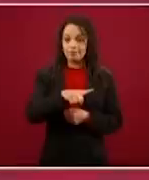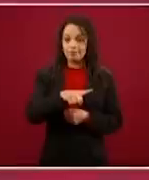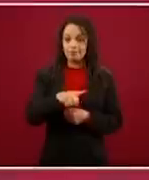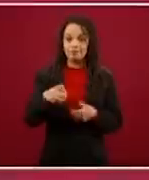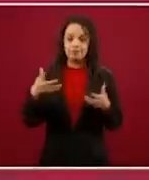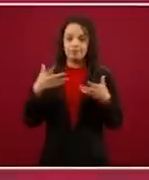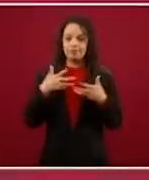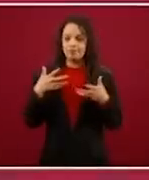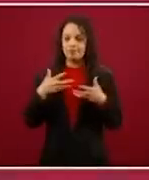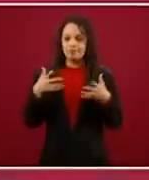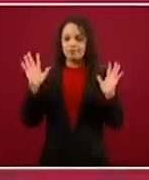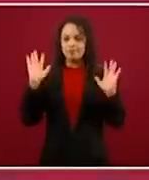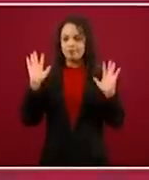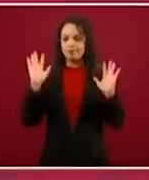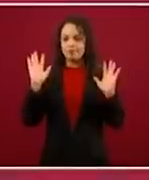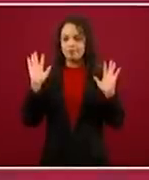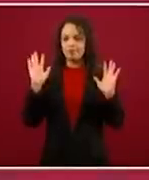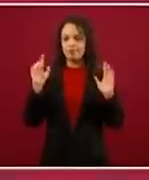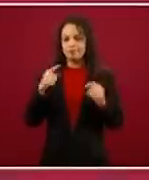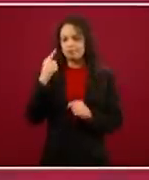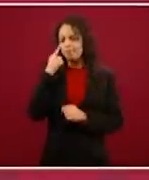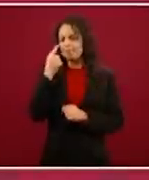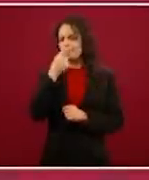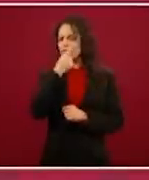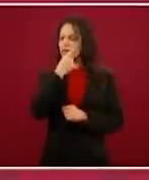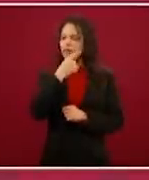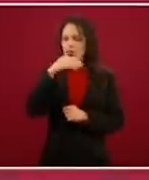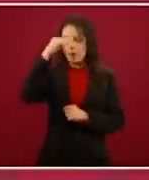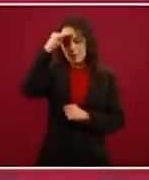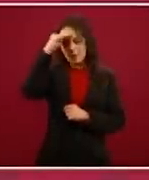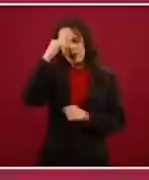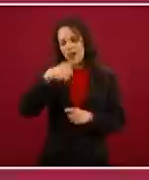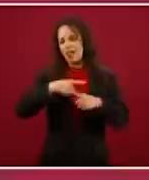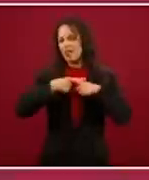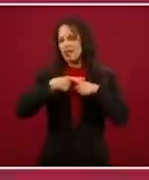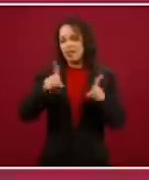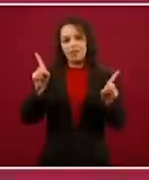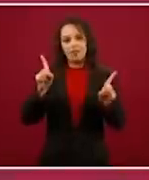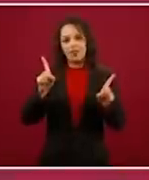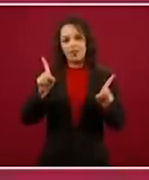tenemos una concepción distinta, o sea, nada más